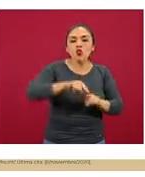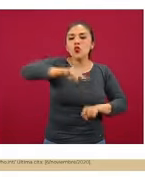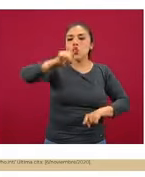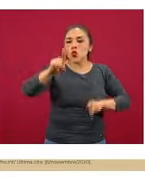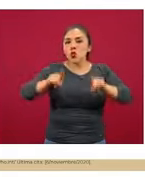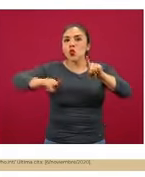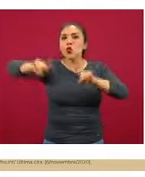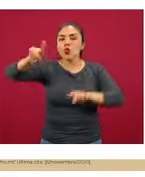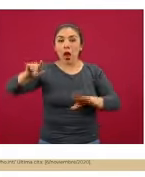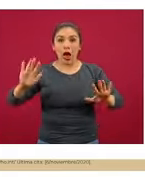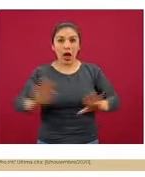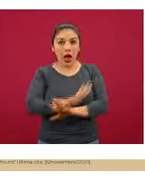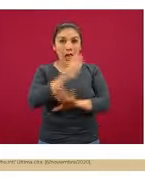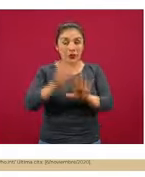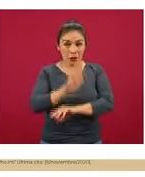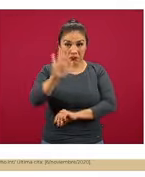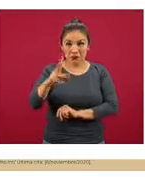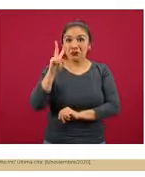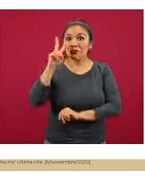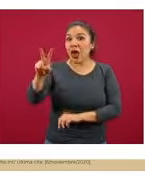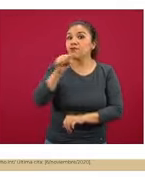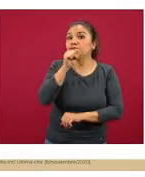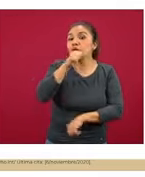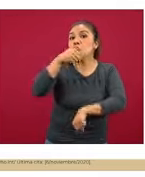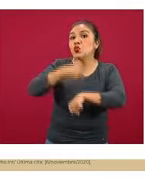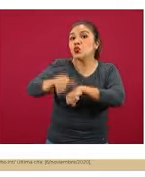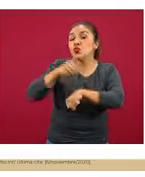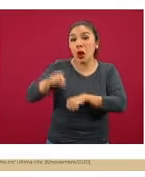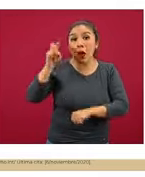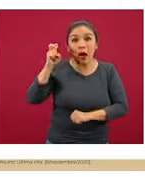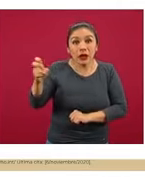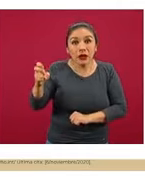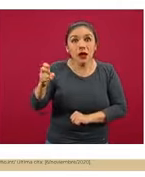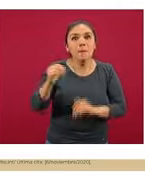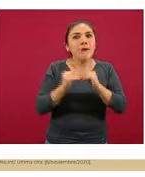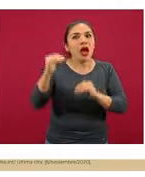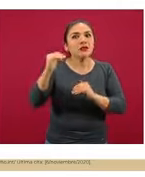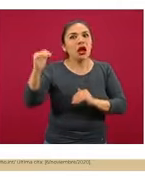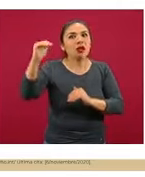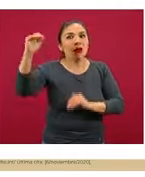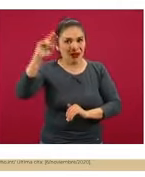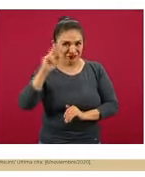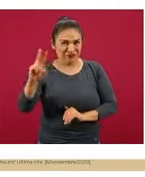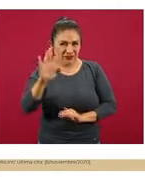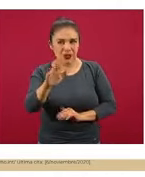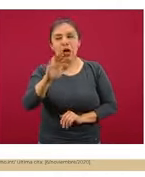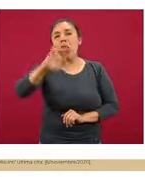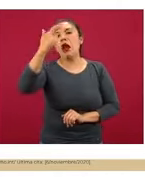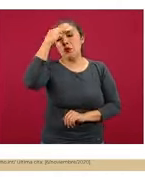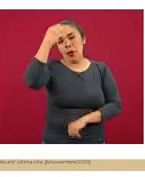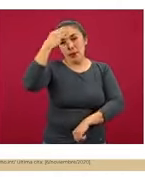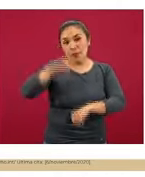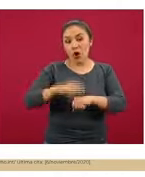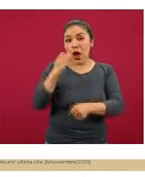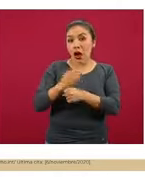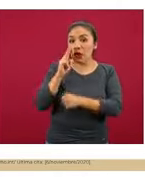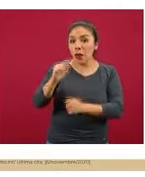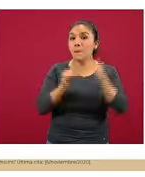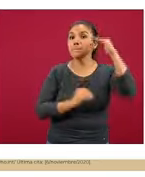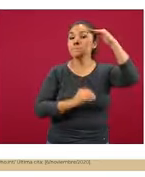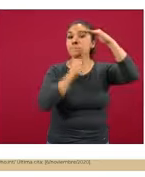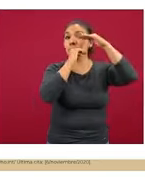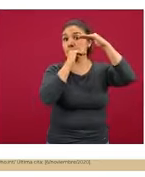pero también vamos a prestarle atención a la escala porque la escala se va a ir incrementando. Entonces, más allá de la forma de la curva, podemos ver que la